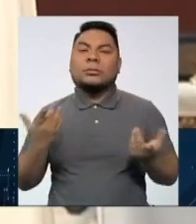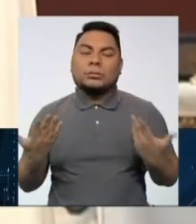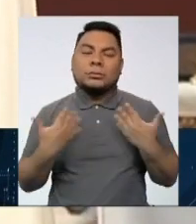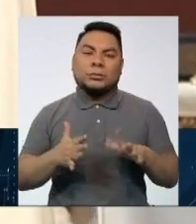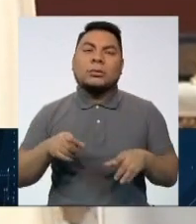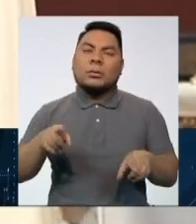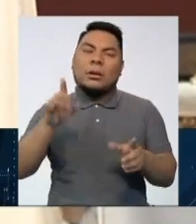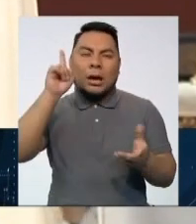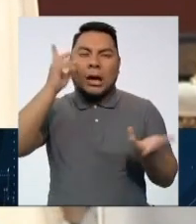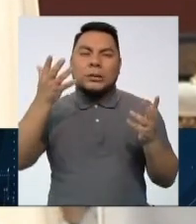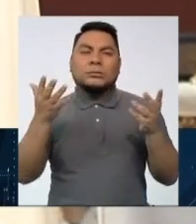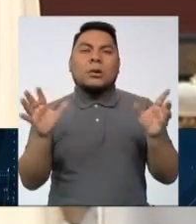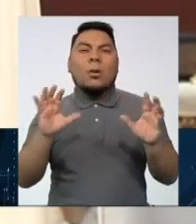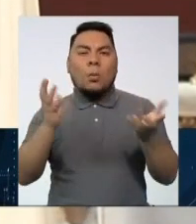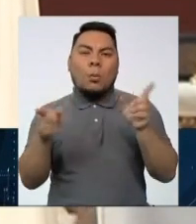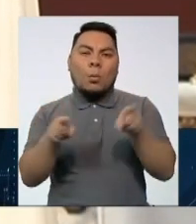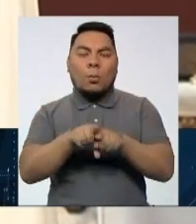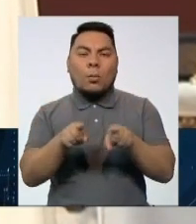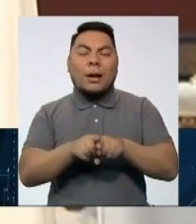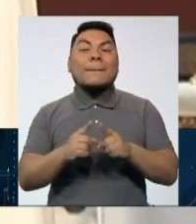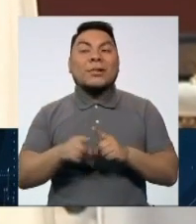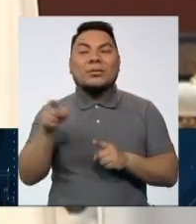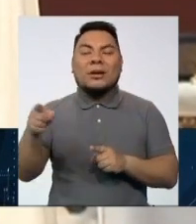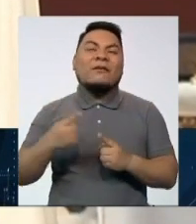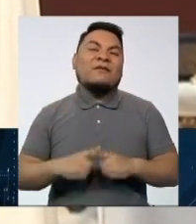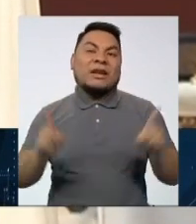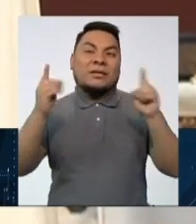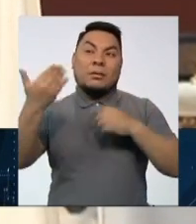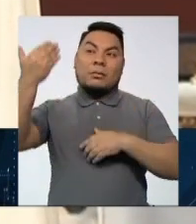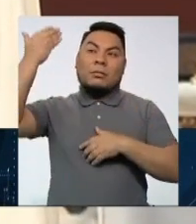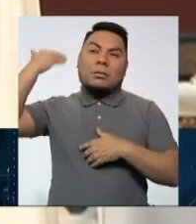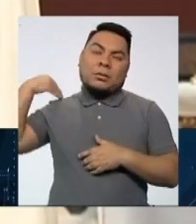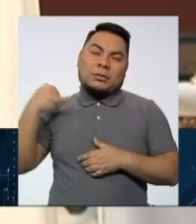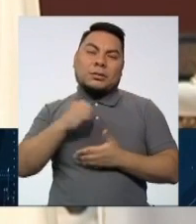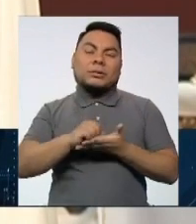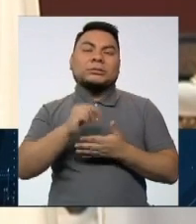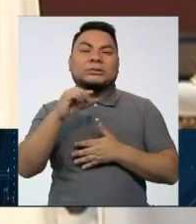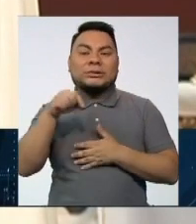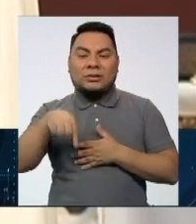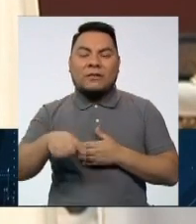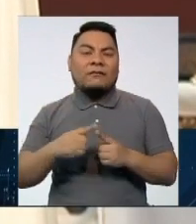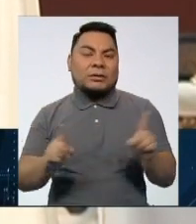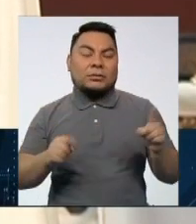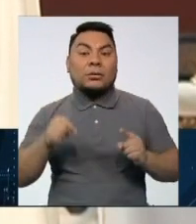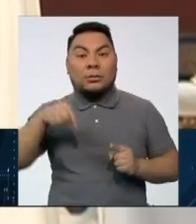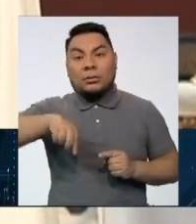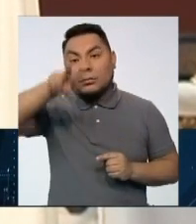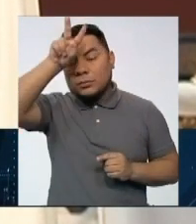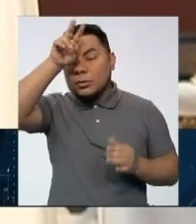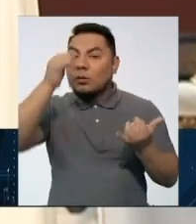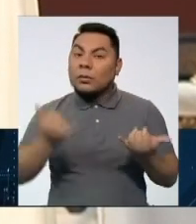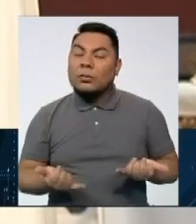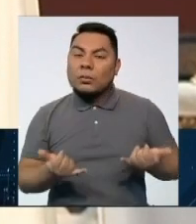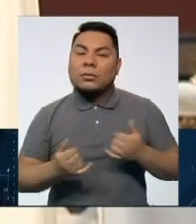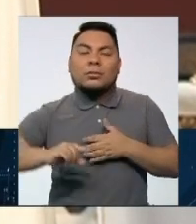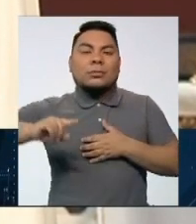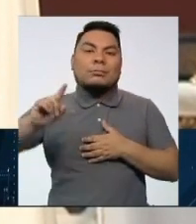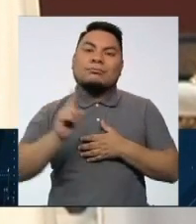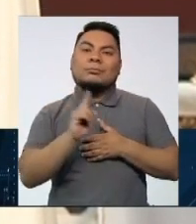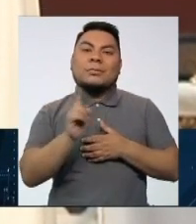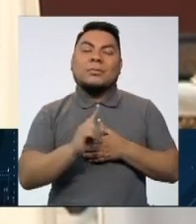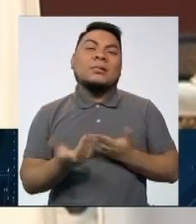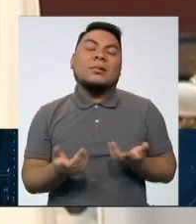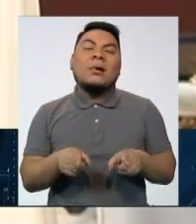conserven semejanzas, son muy distintas. Asimismo, el Perú de hoy no es el de los